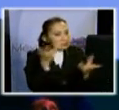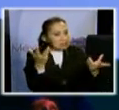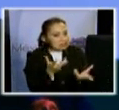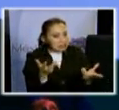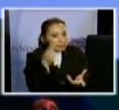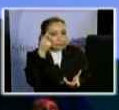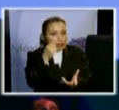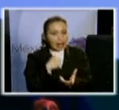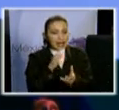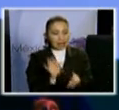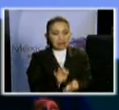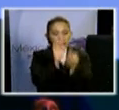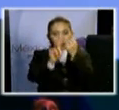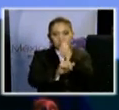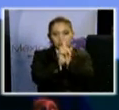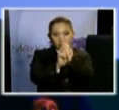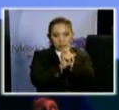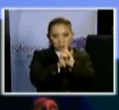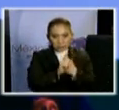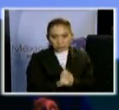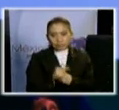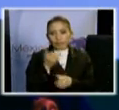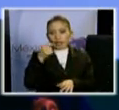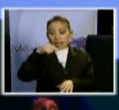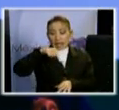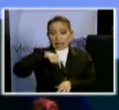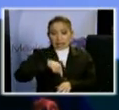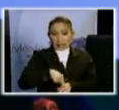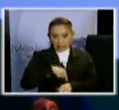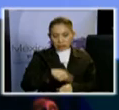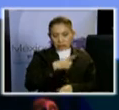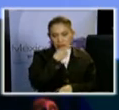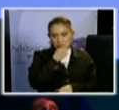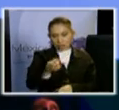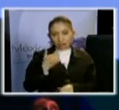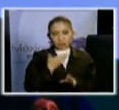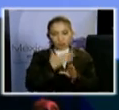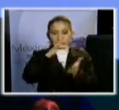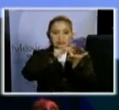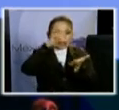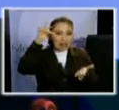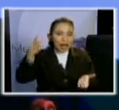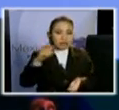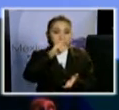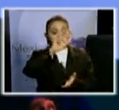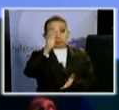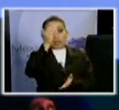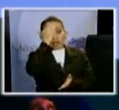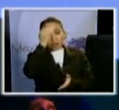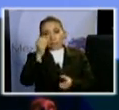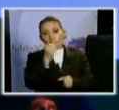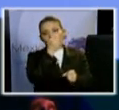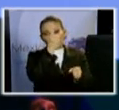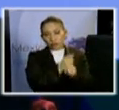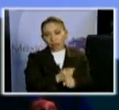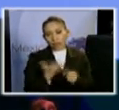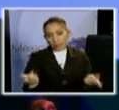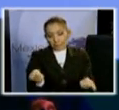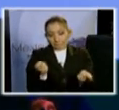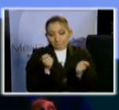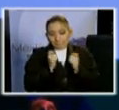hacer para poder enfrentar este reto. Y aquí debo decir que estoy muy agradecido de reconocer la oportunidad que me